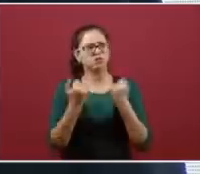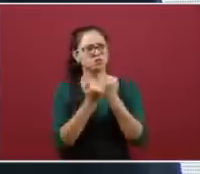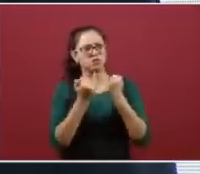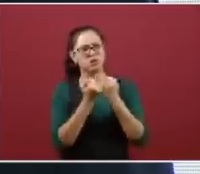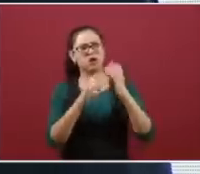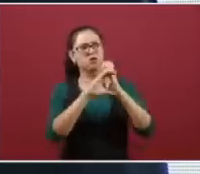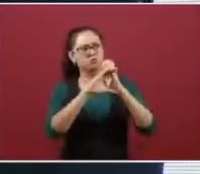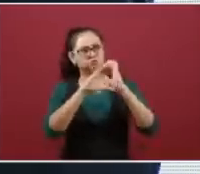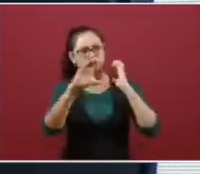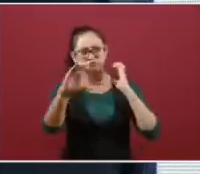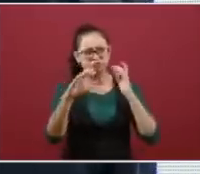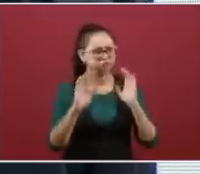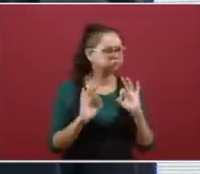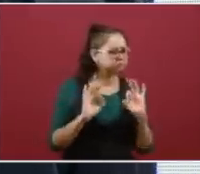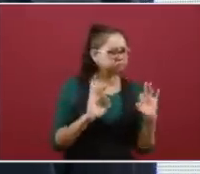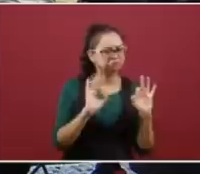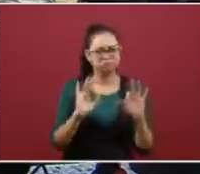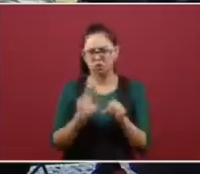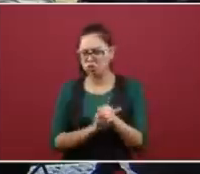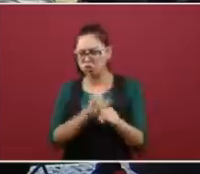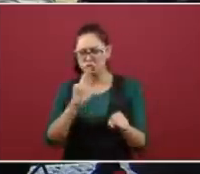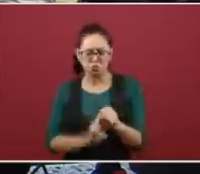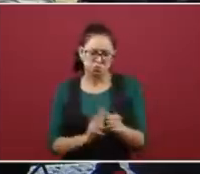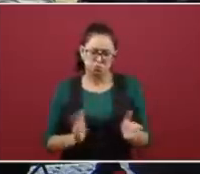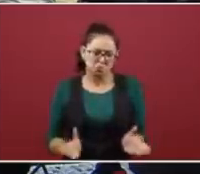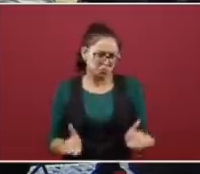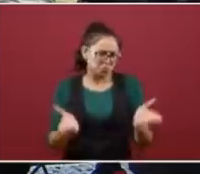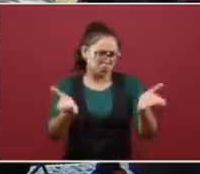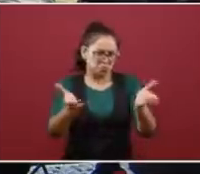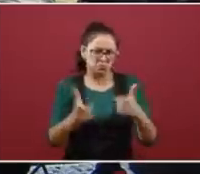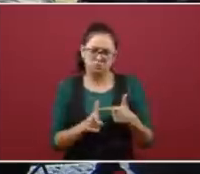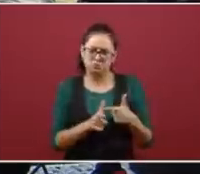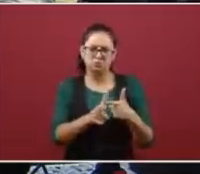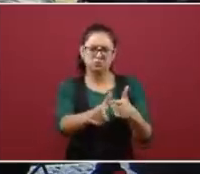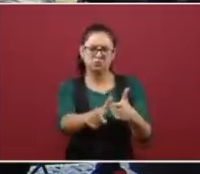dejó continuar el movimiento de él